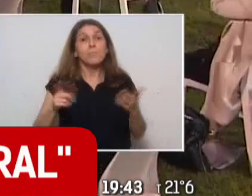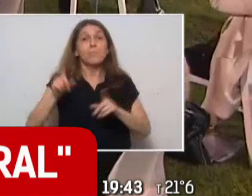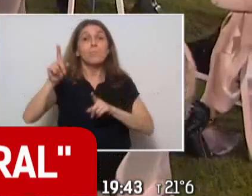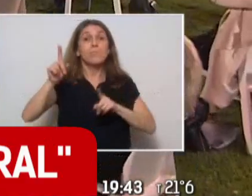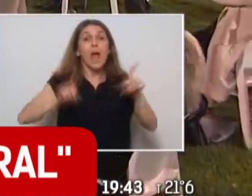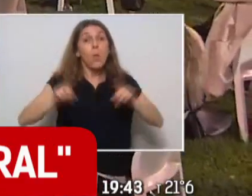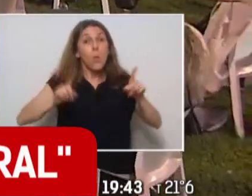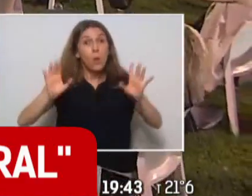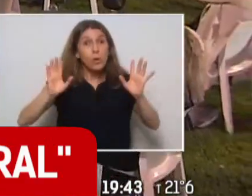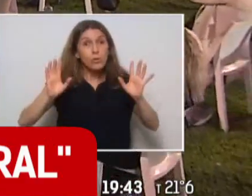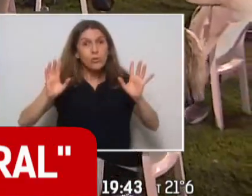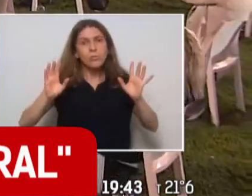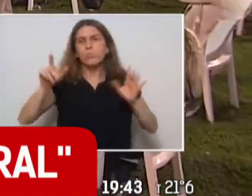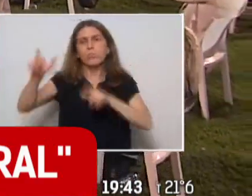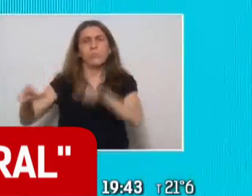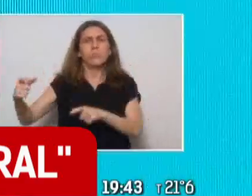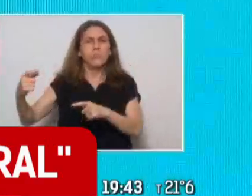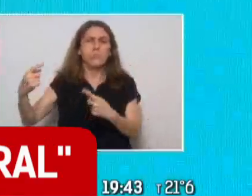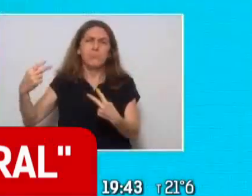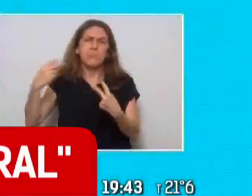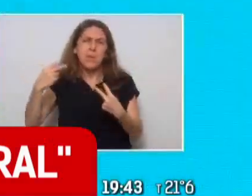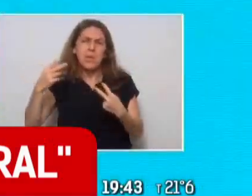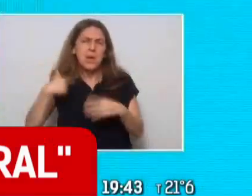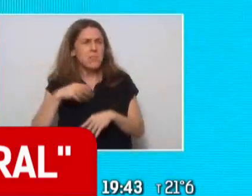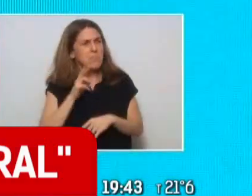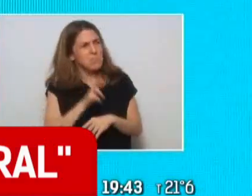Algunos nos miran,